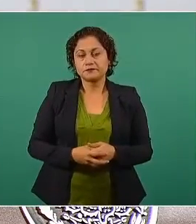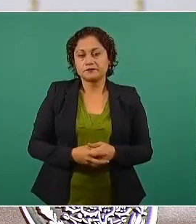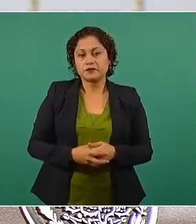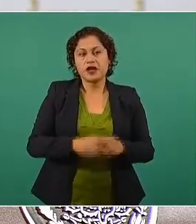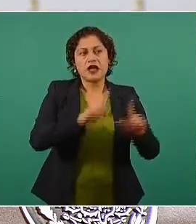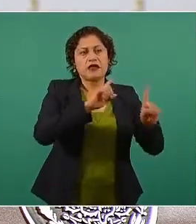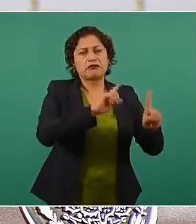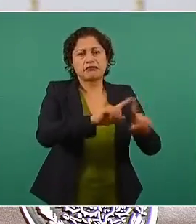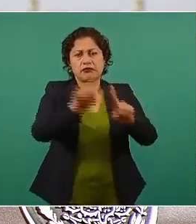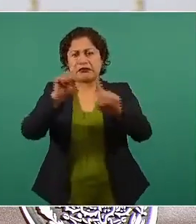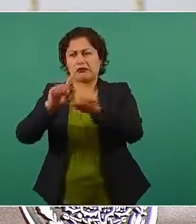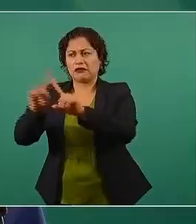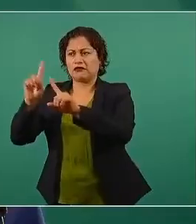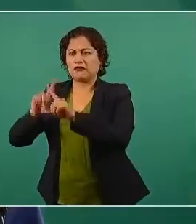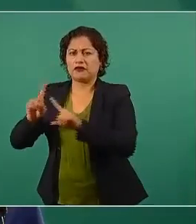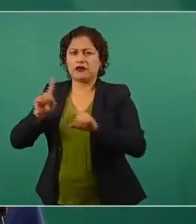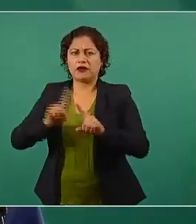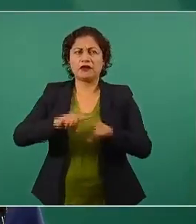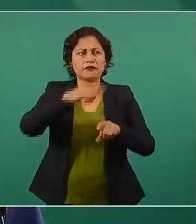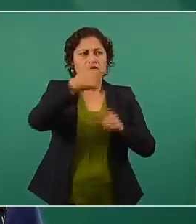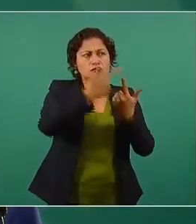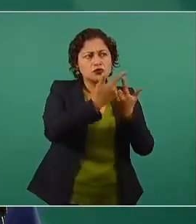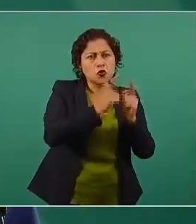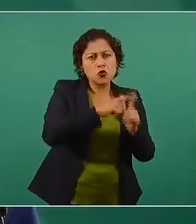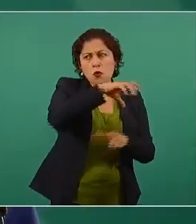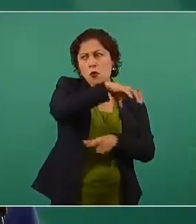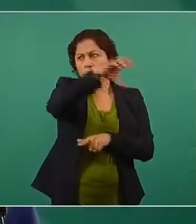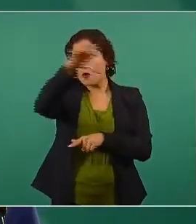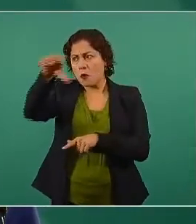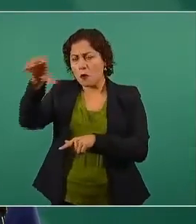agencias en nuestro territorio